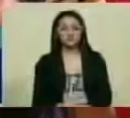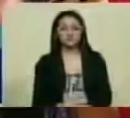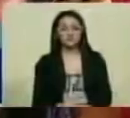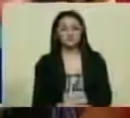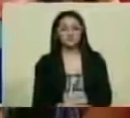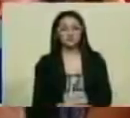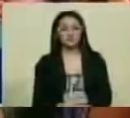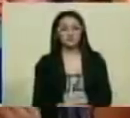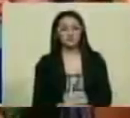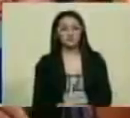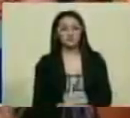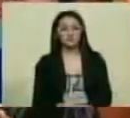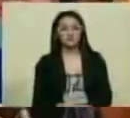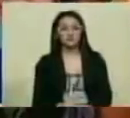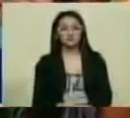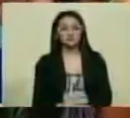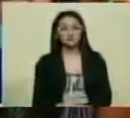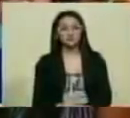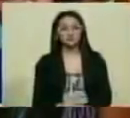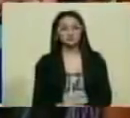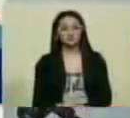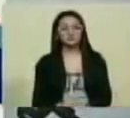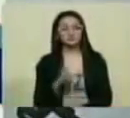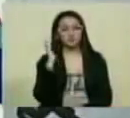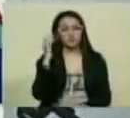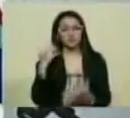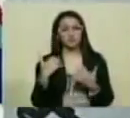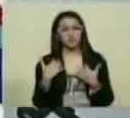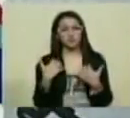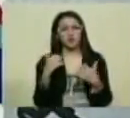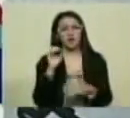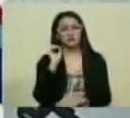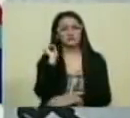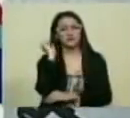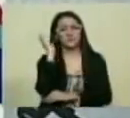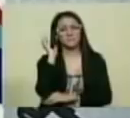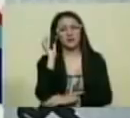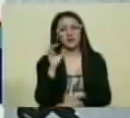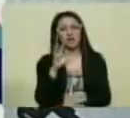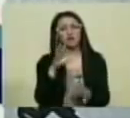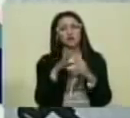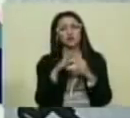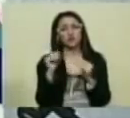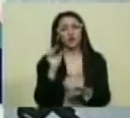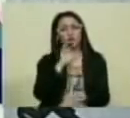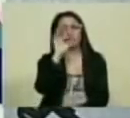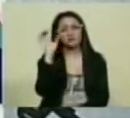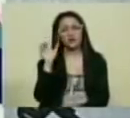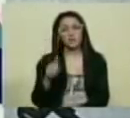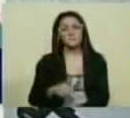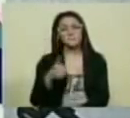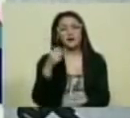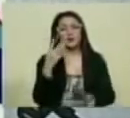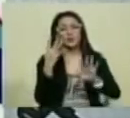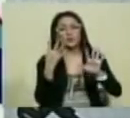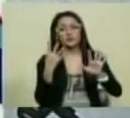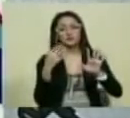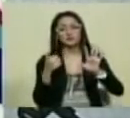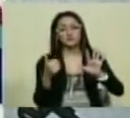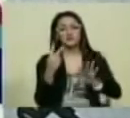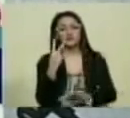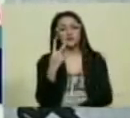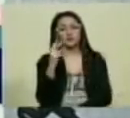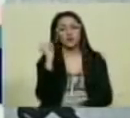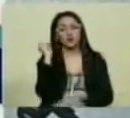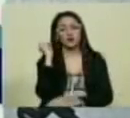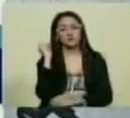Se realizaron asambleas en todos los estados, más de 400 asambleas, 462 asambleas en todos los